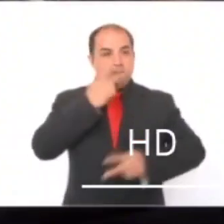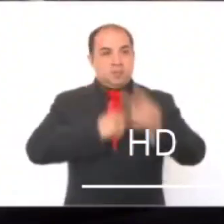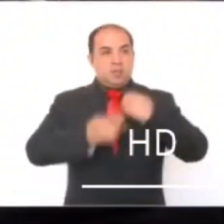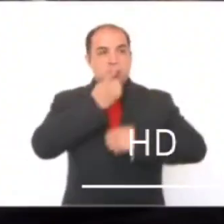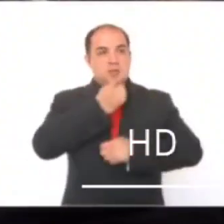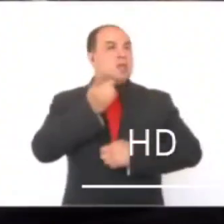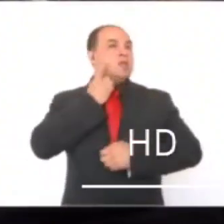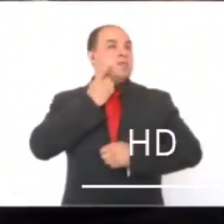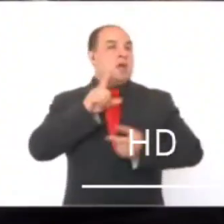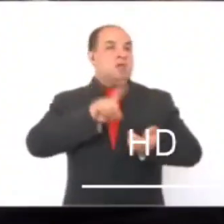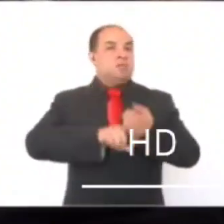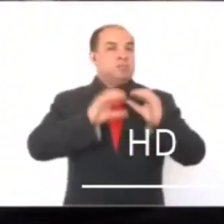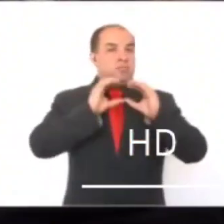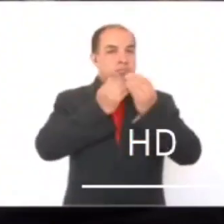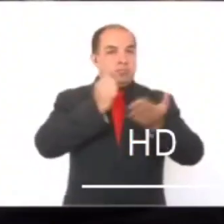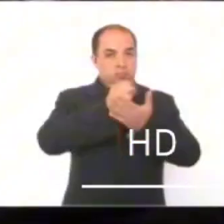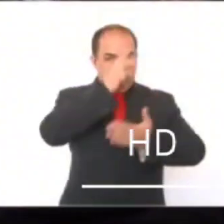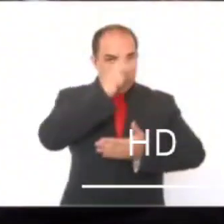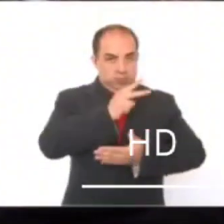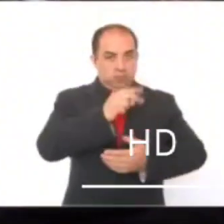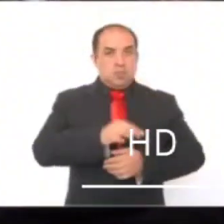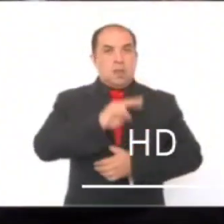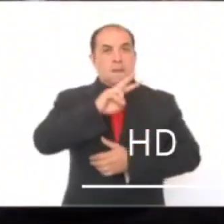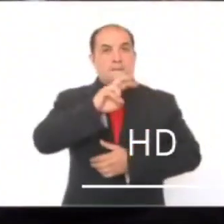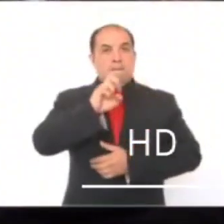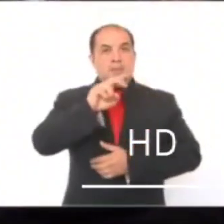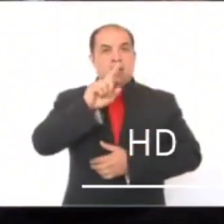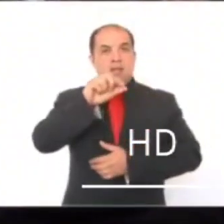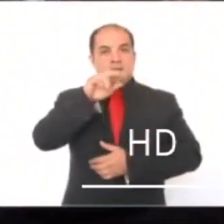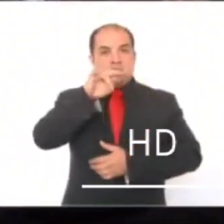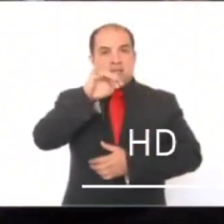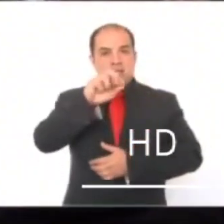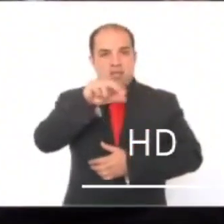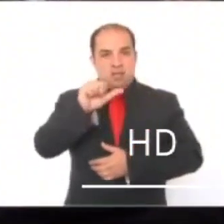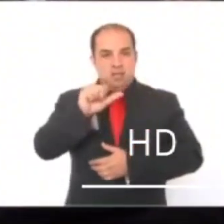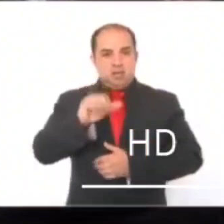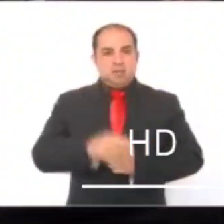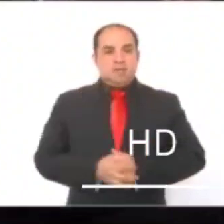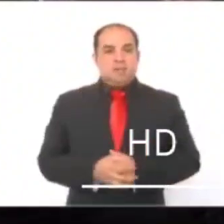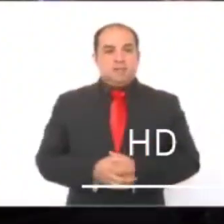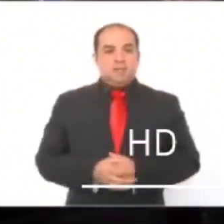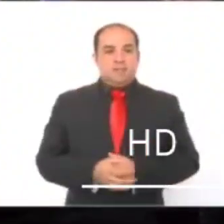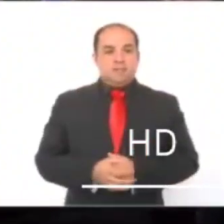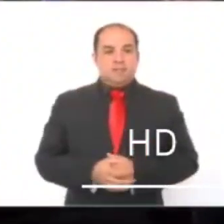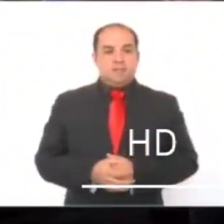a la diputada en el Congreso de la Ciudad de México, Valentina Valia Batres Guadarrama.